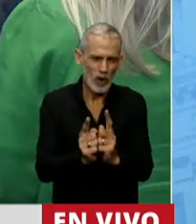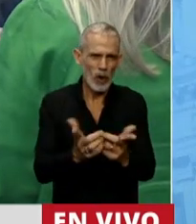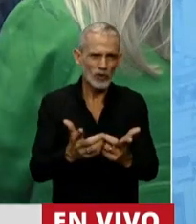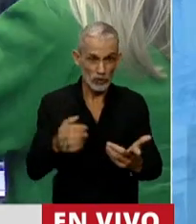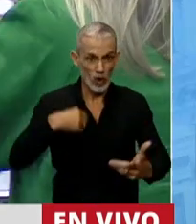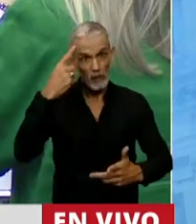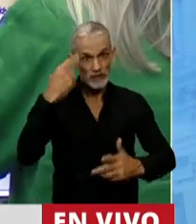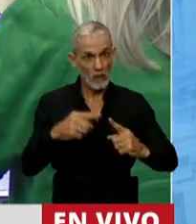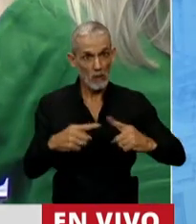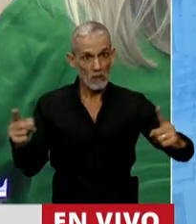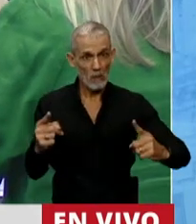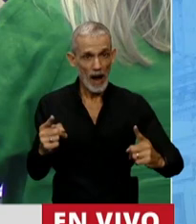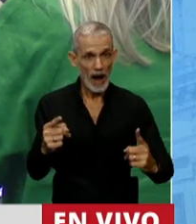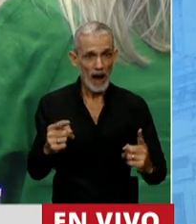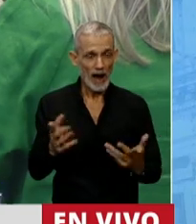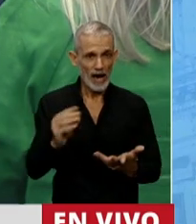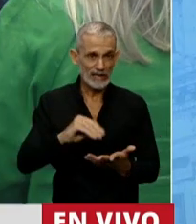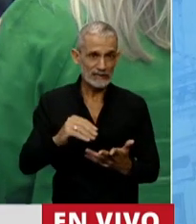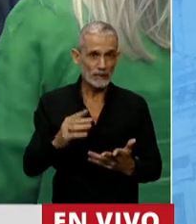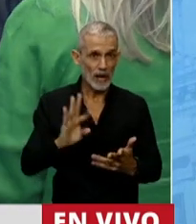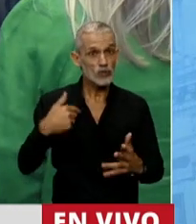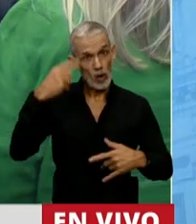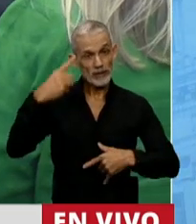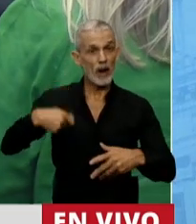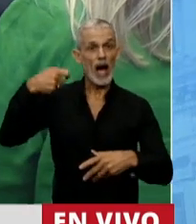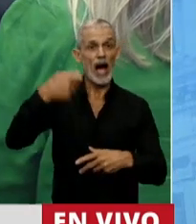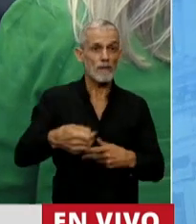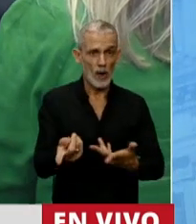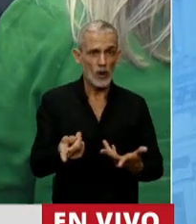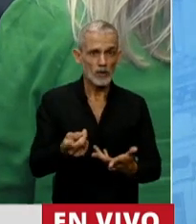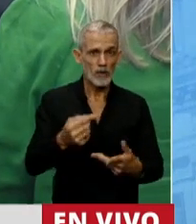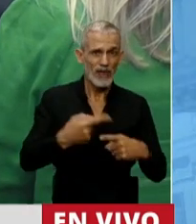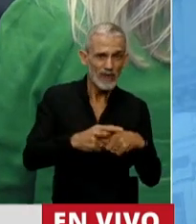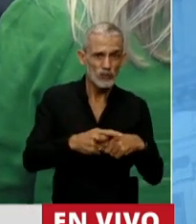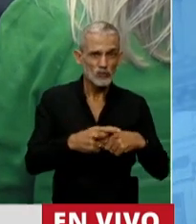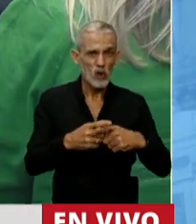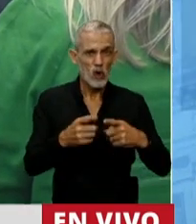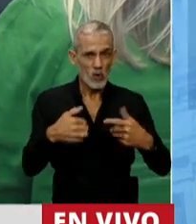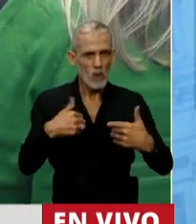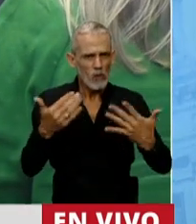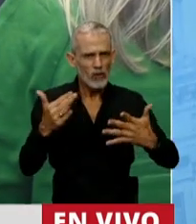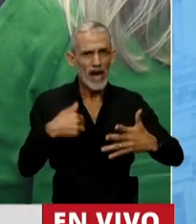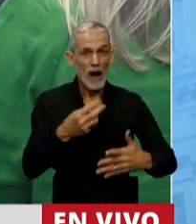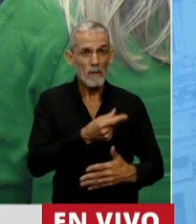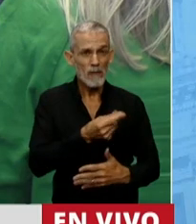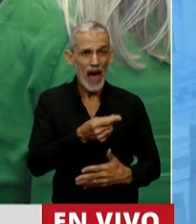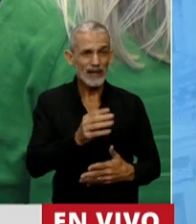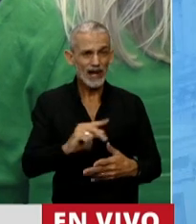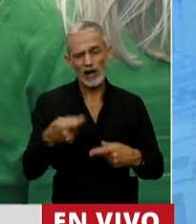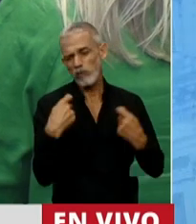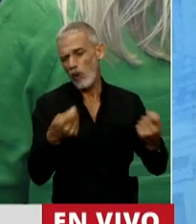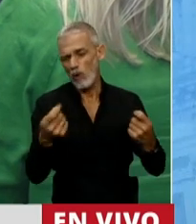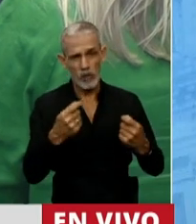que tenía para aportar a esta discusión. Pensé que ese dinero que el Estado gastó